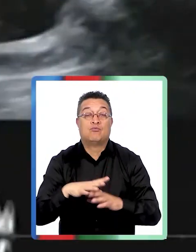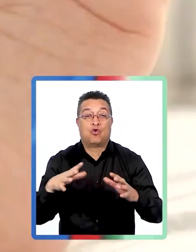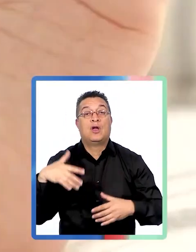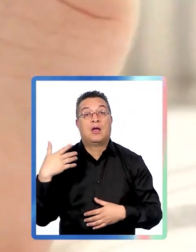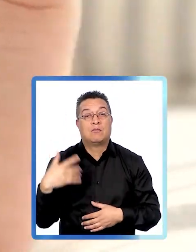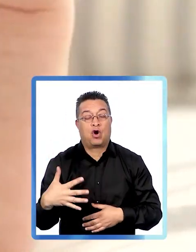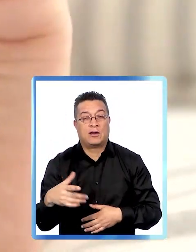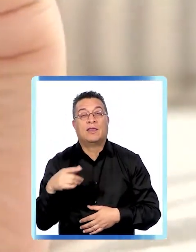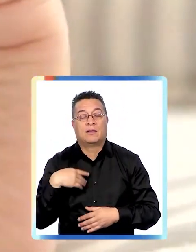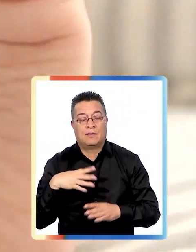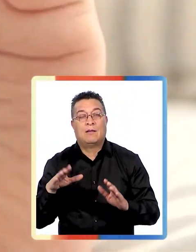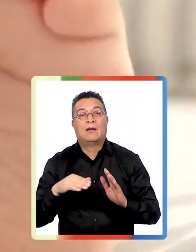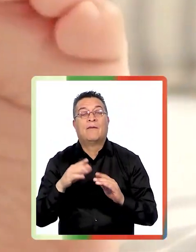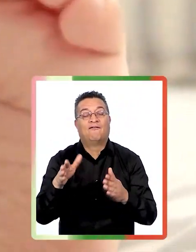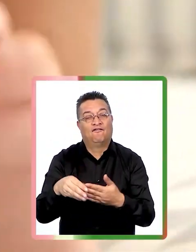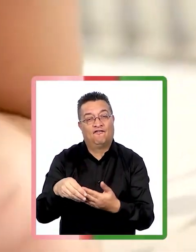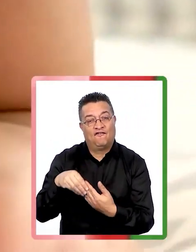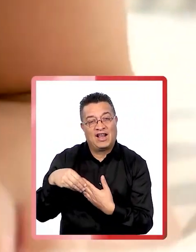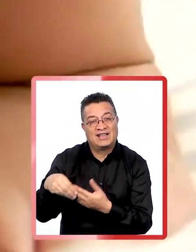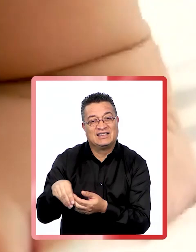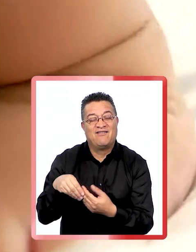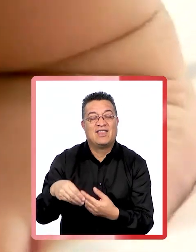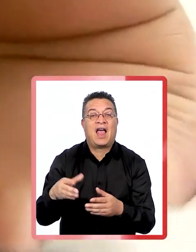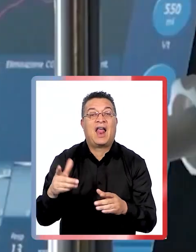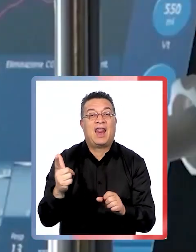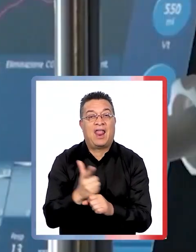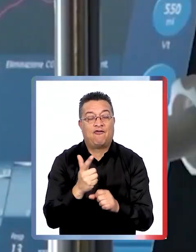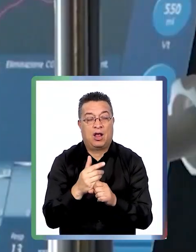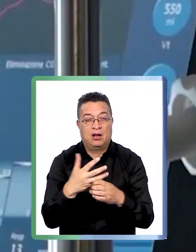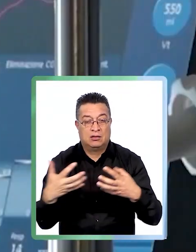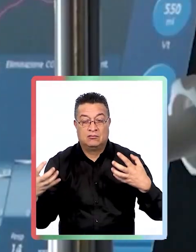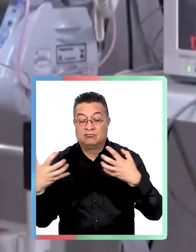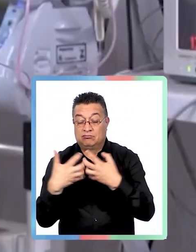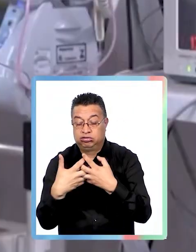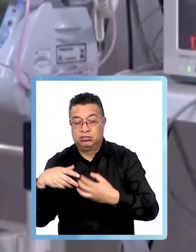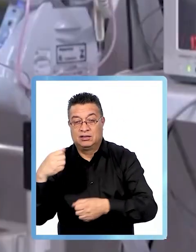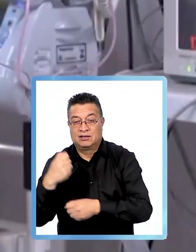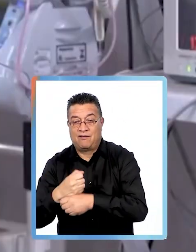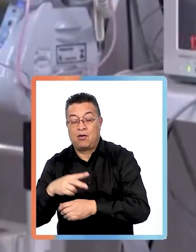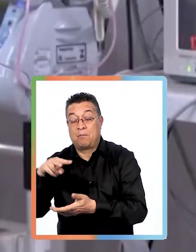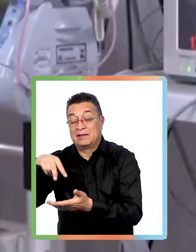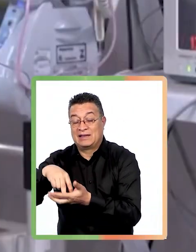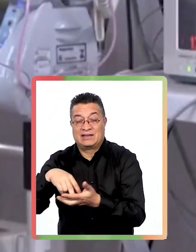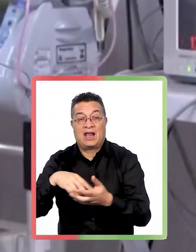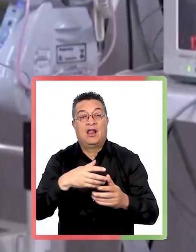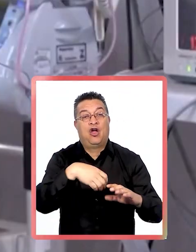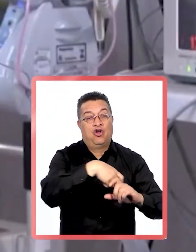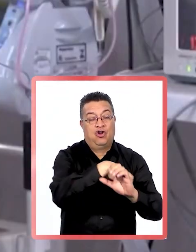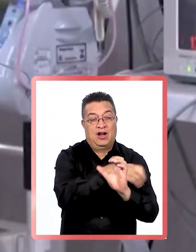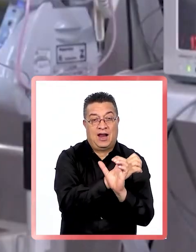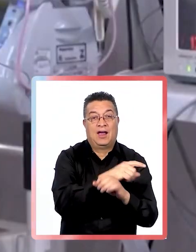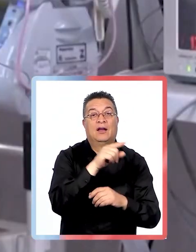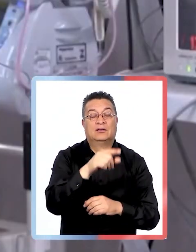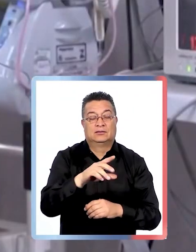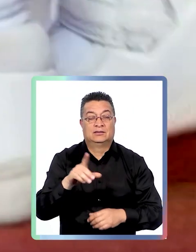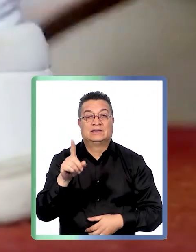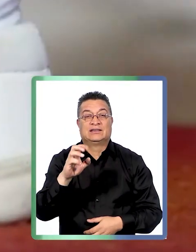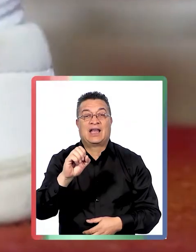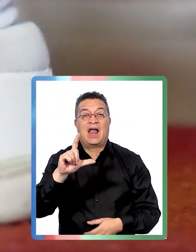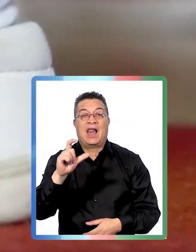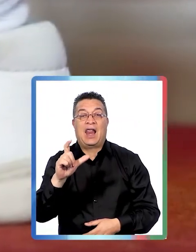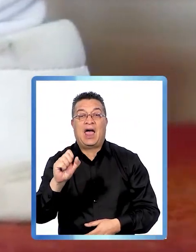que tiene que ver con flexibilidad laboral, poder compatibilizar trabajo presencial con trabajo online, sala cuna, permanencia y